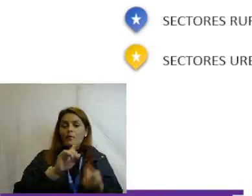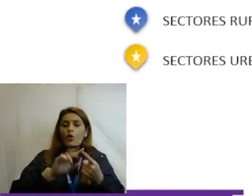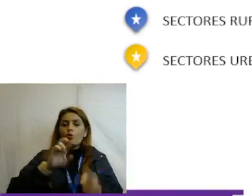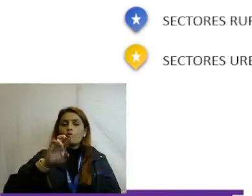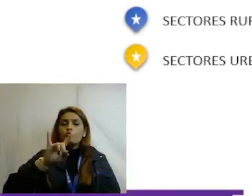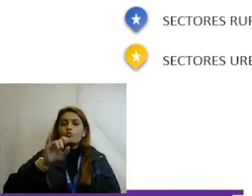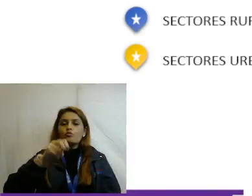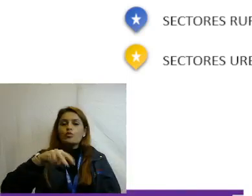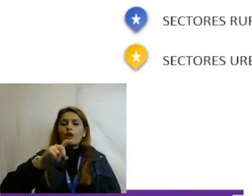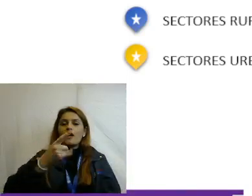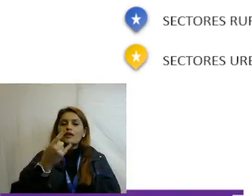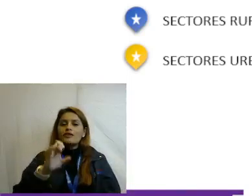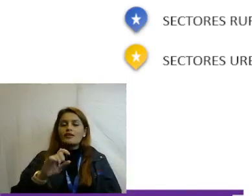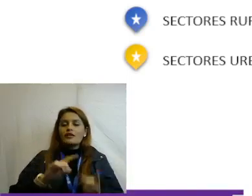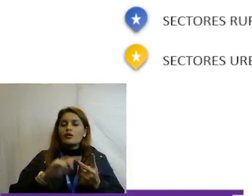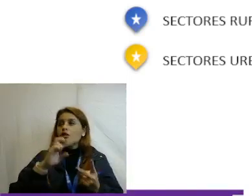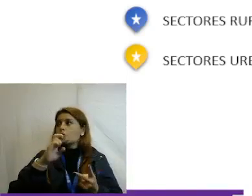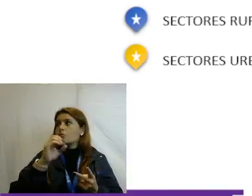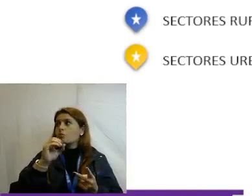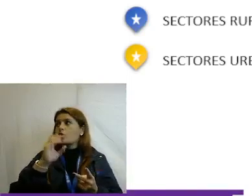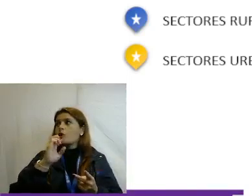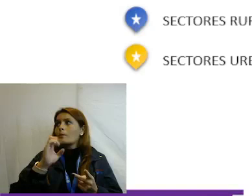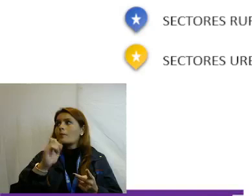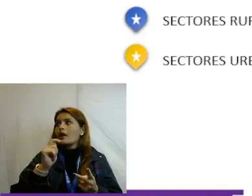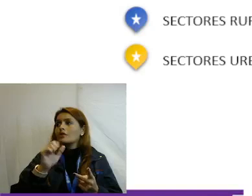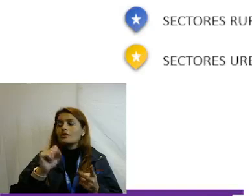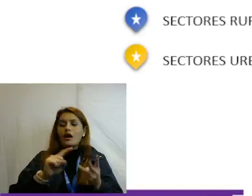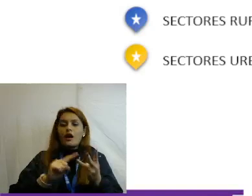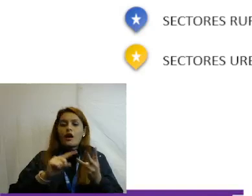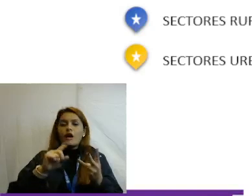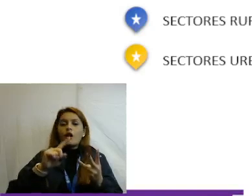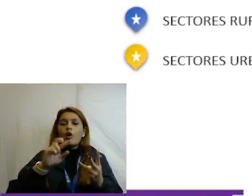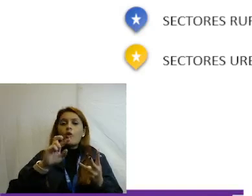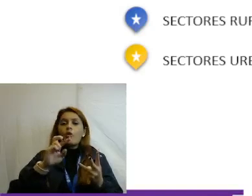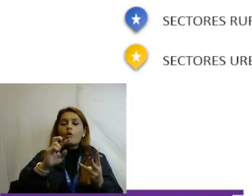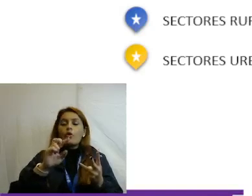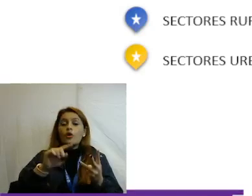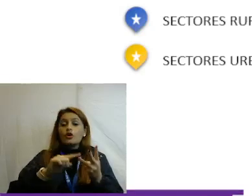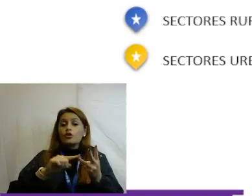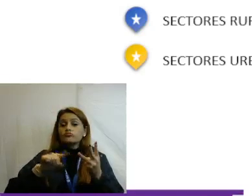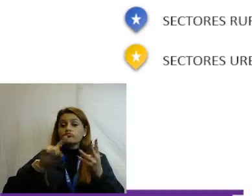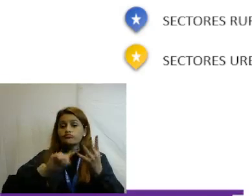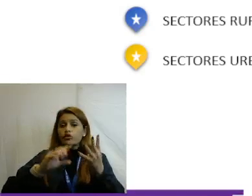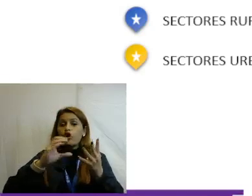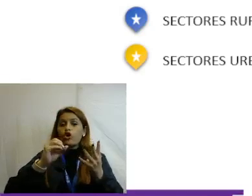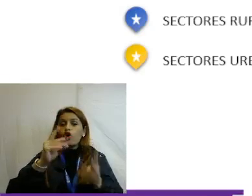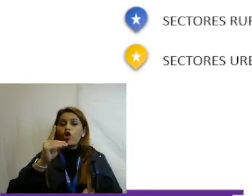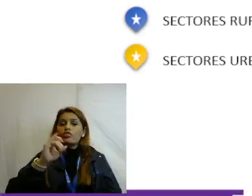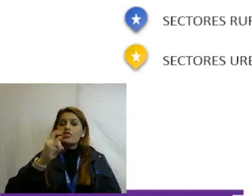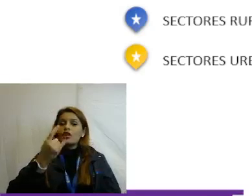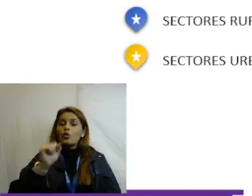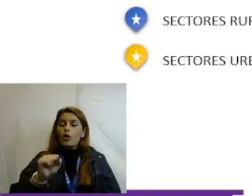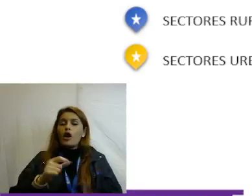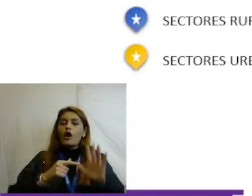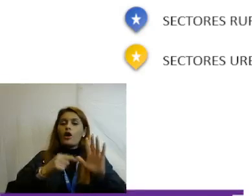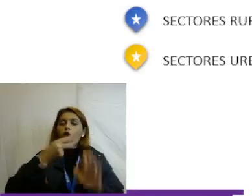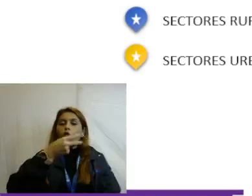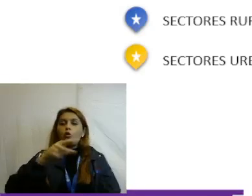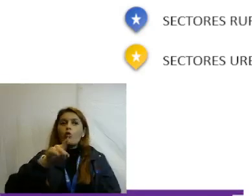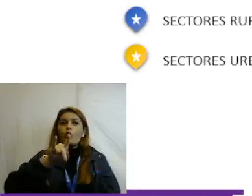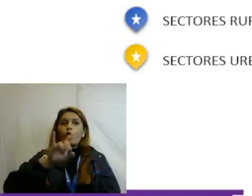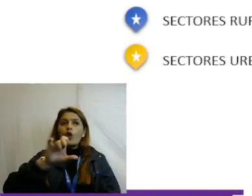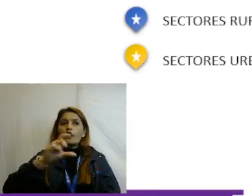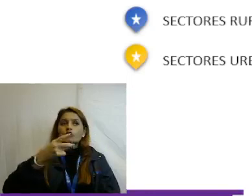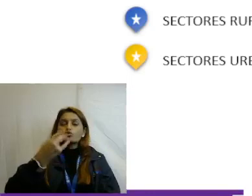Pomaire, Tantehue, Cholqui, Manantiales, San José, San Valentín de Codigua, Huechún, Pahuilma de Mayarauco